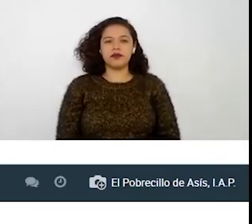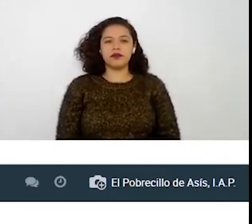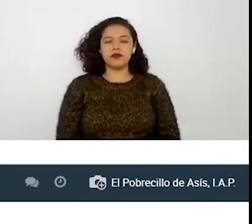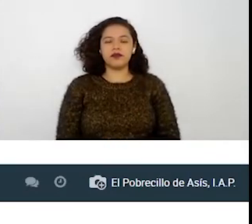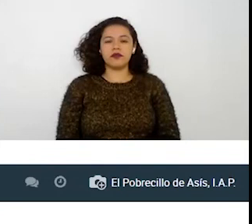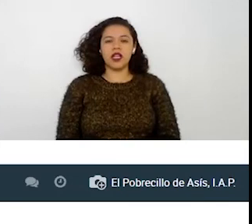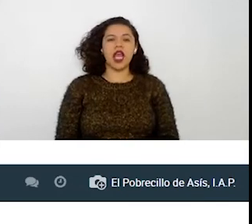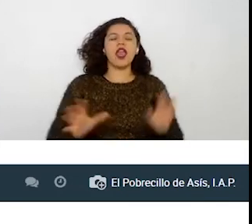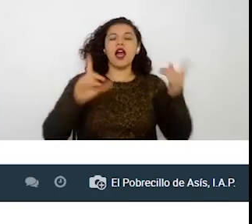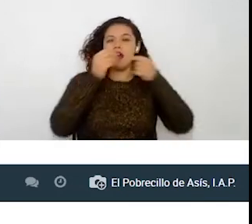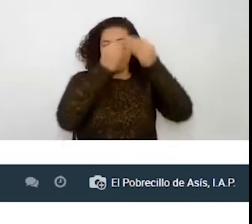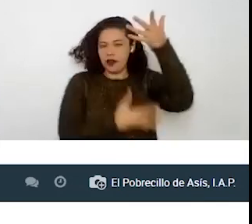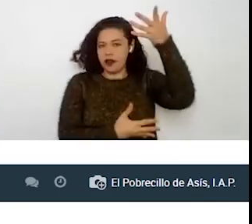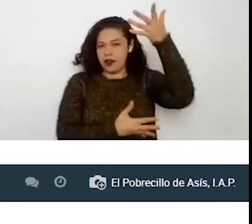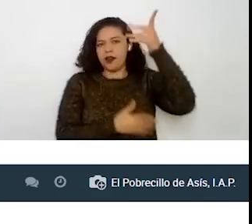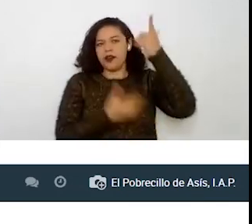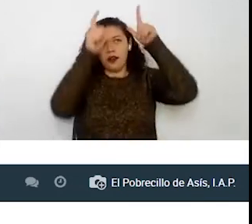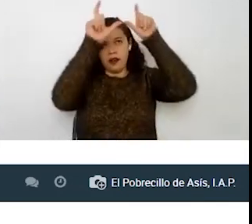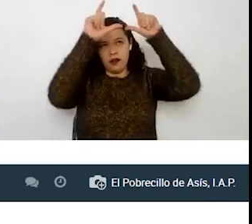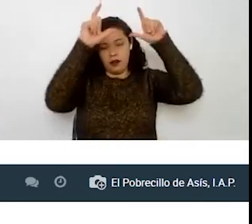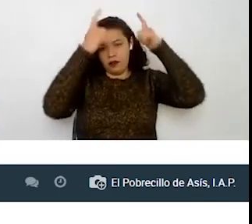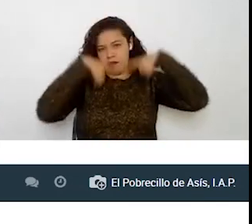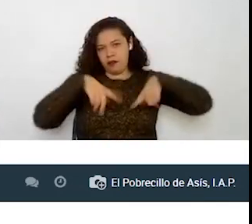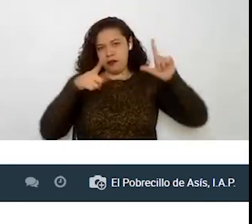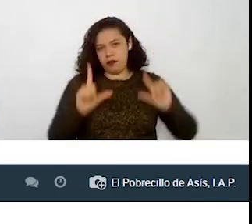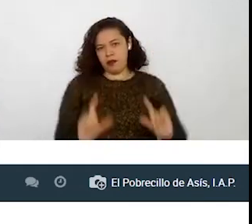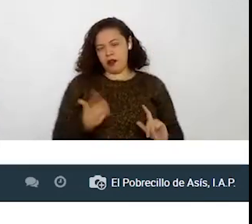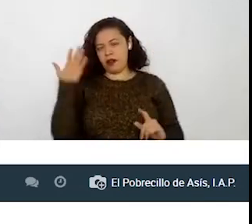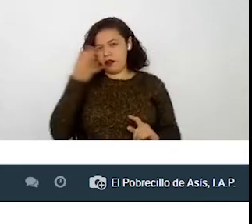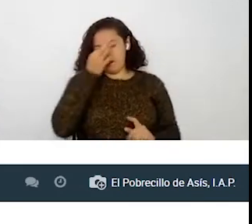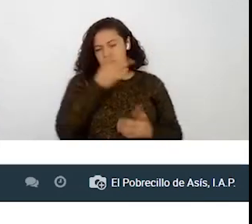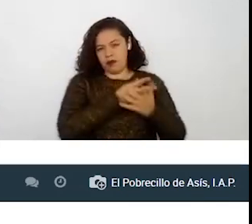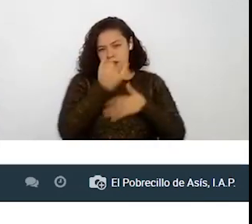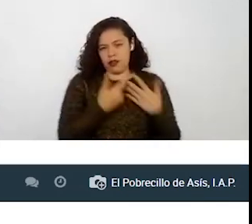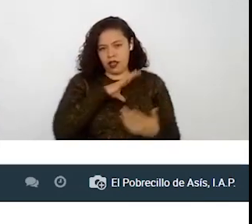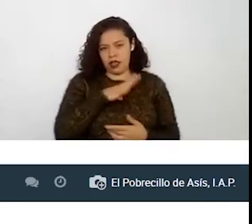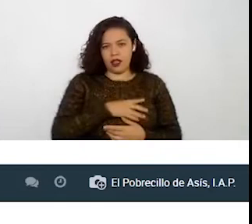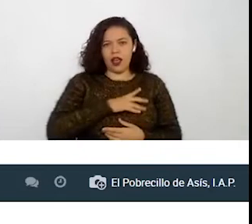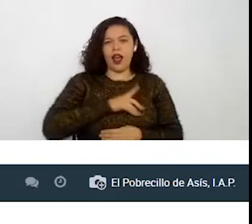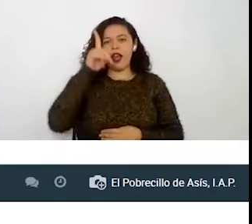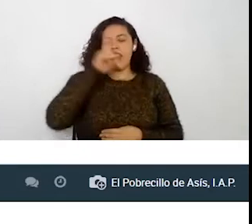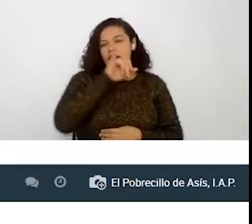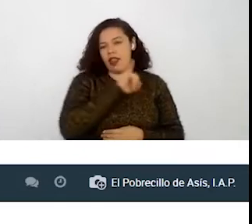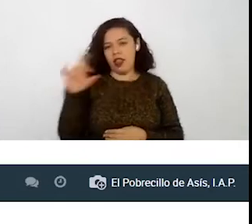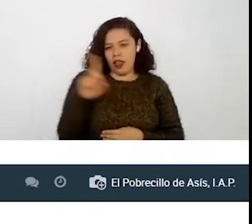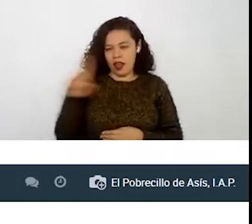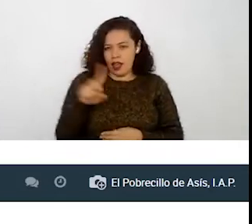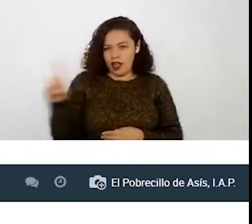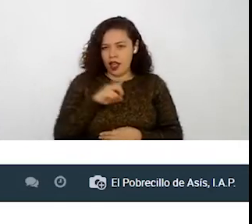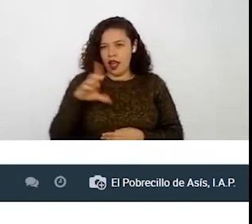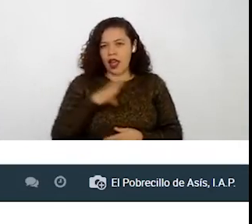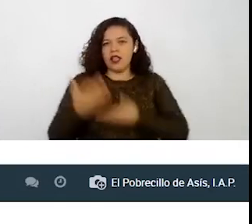y aquí nos nos va a desplegar el proyecto que cargamos hace un momento aquí Arribita en la parte superior derecha podemos ver